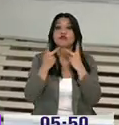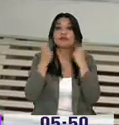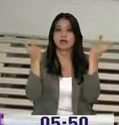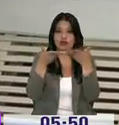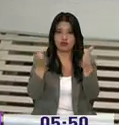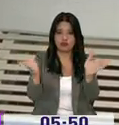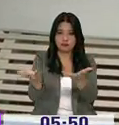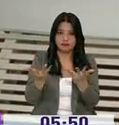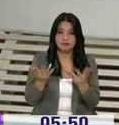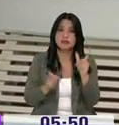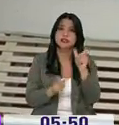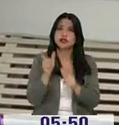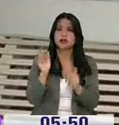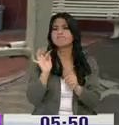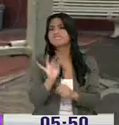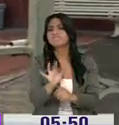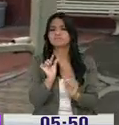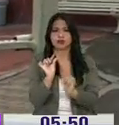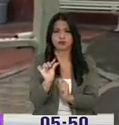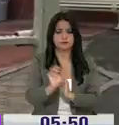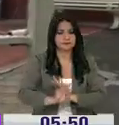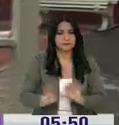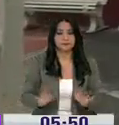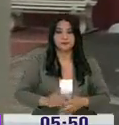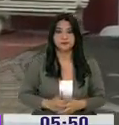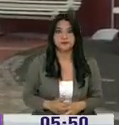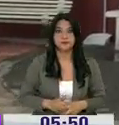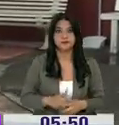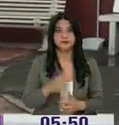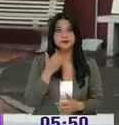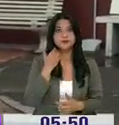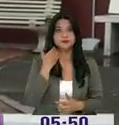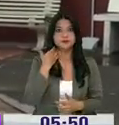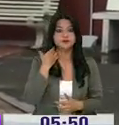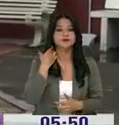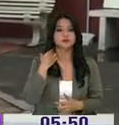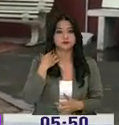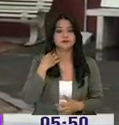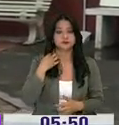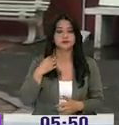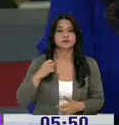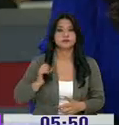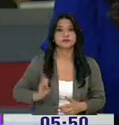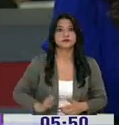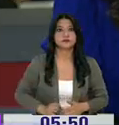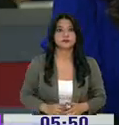de usuarios fue mínima. Desde Los Ríos informó Odette Camacho.